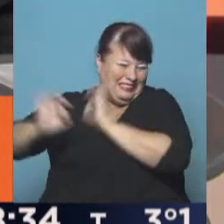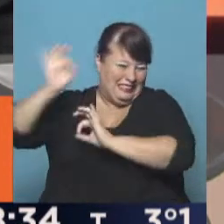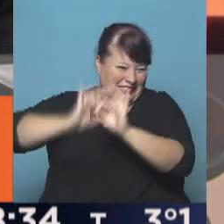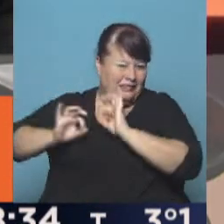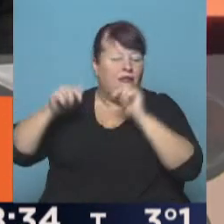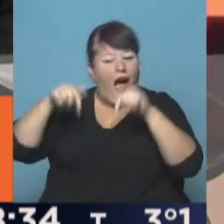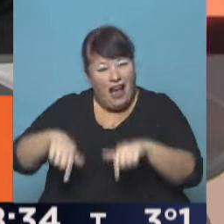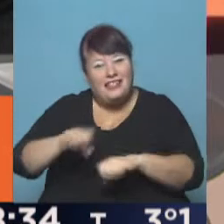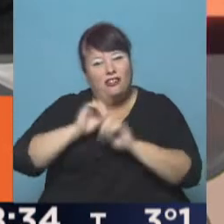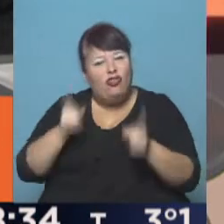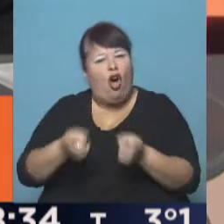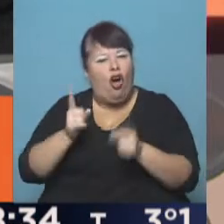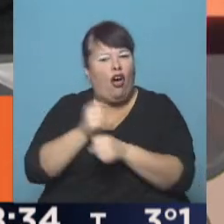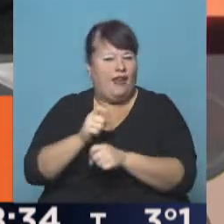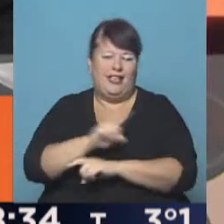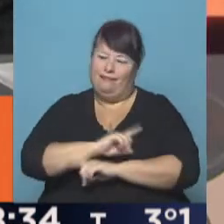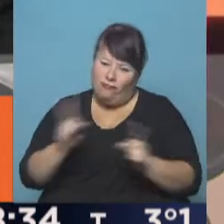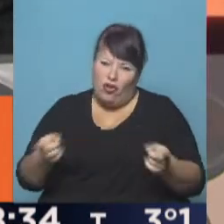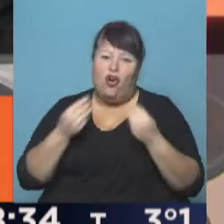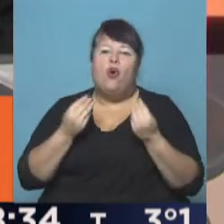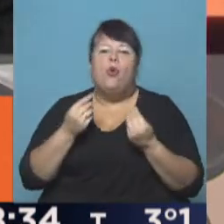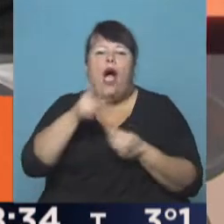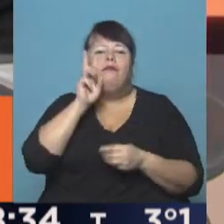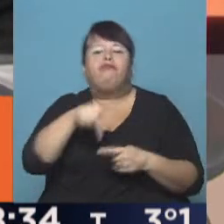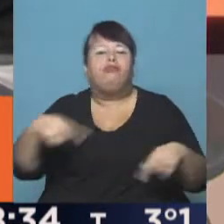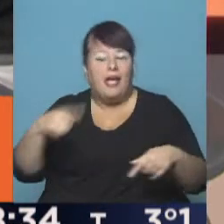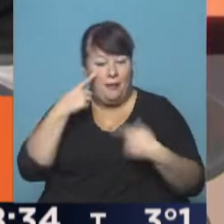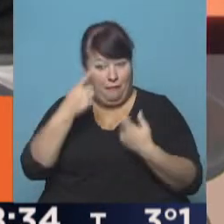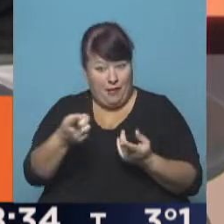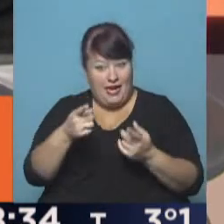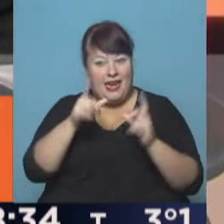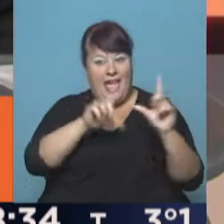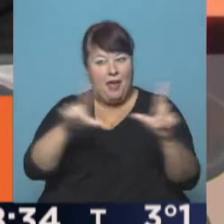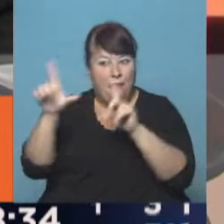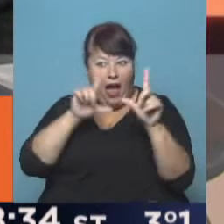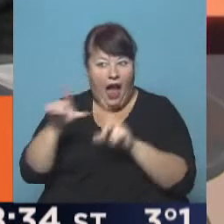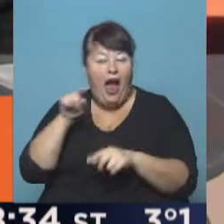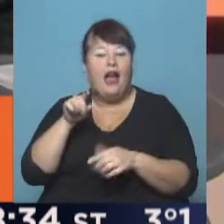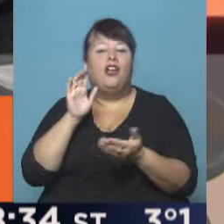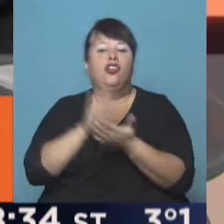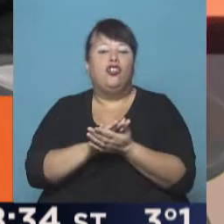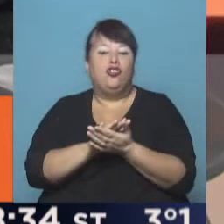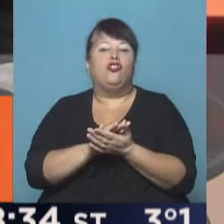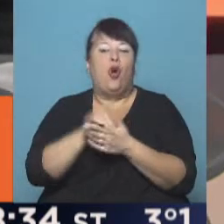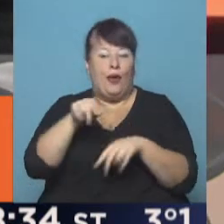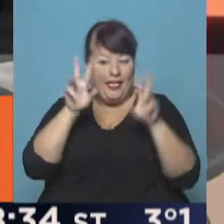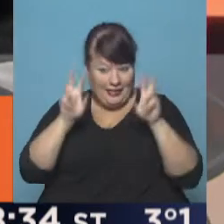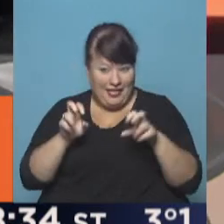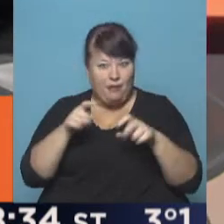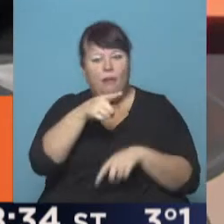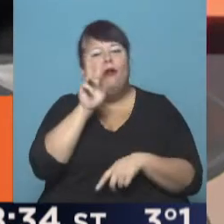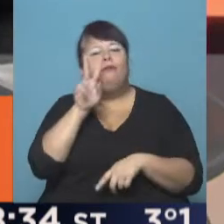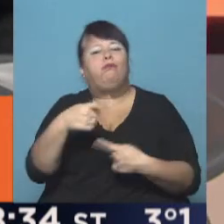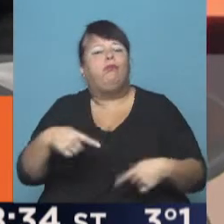pero sigue sucediendo y esto no debe pasar que en contraste estamos viendo algunas de las imágenes que tienen que ver con con este tema que